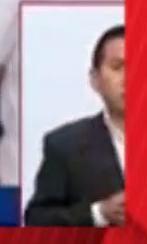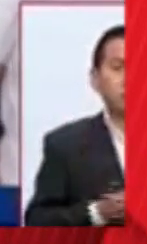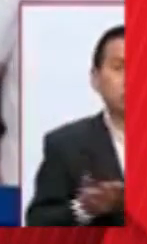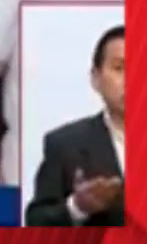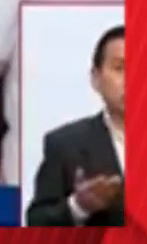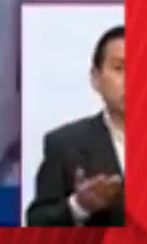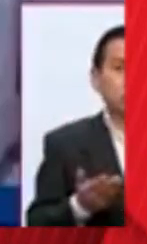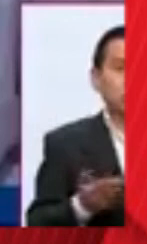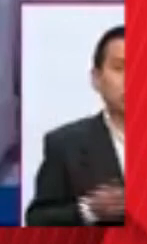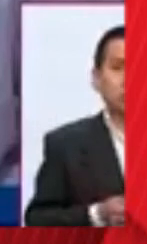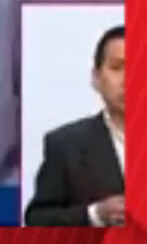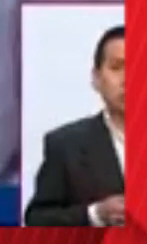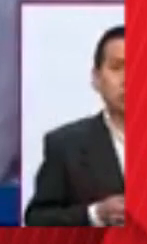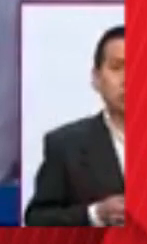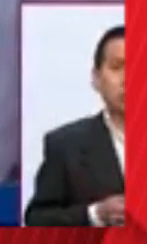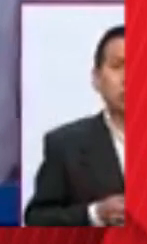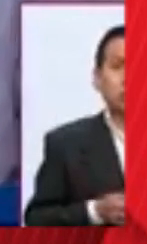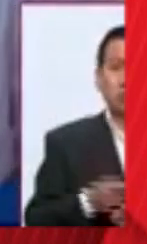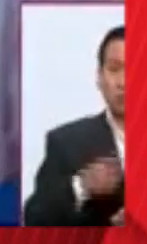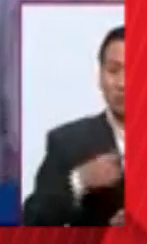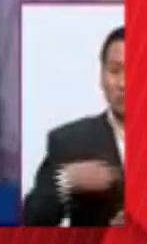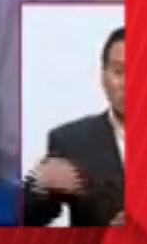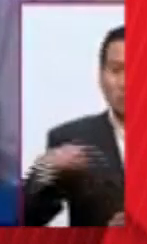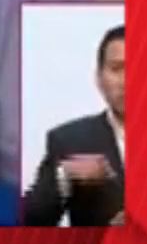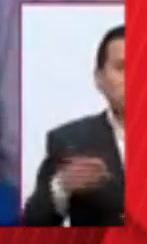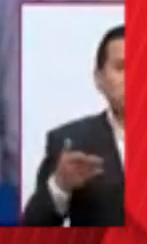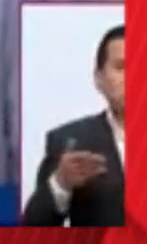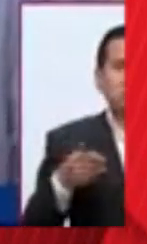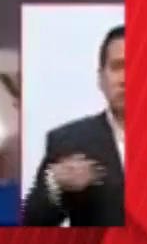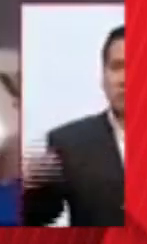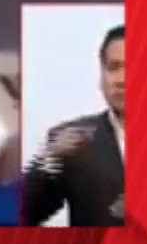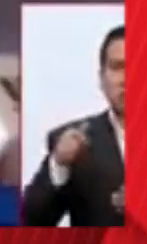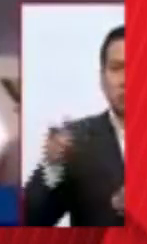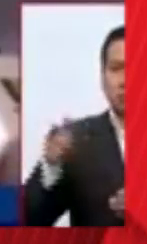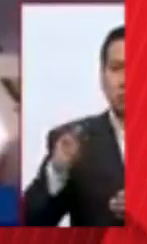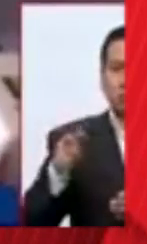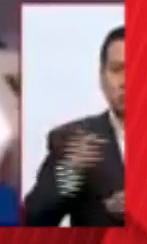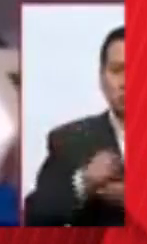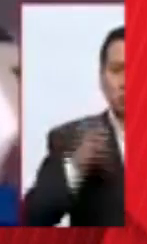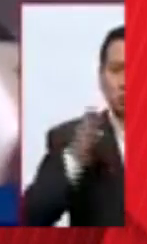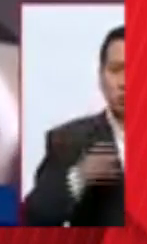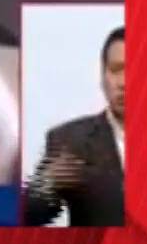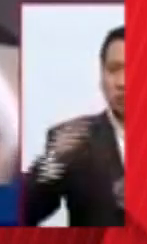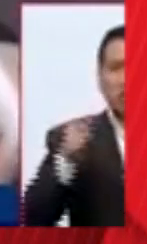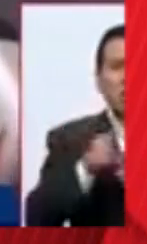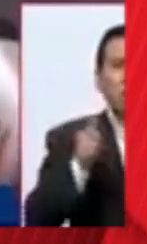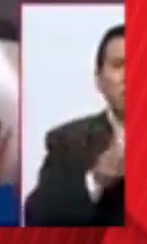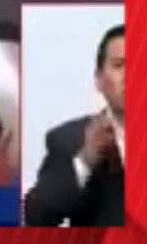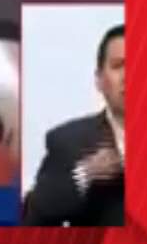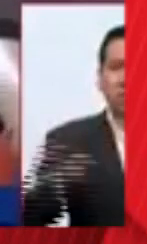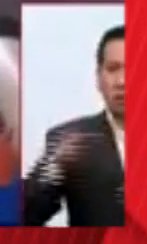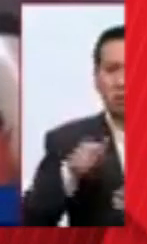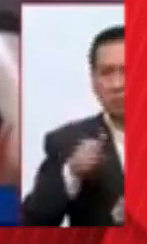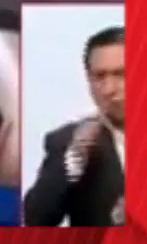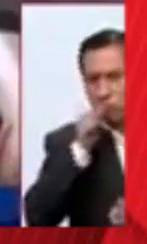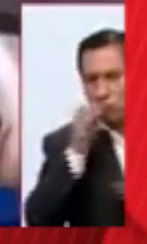¿no? Entonces acá hay juristas, escritores,